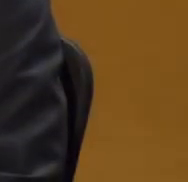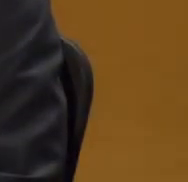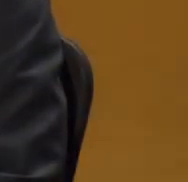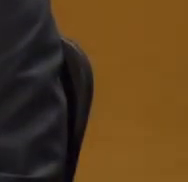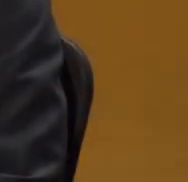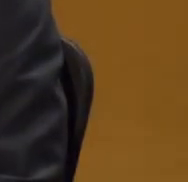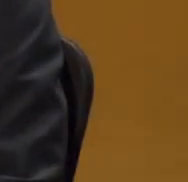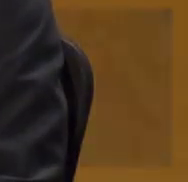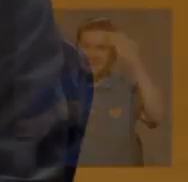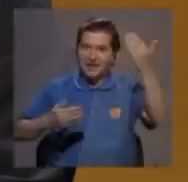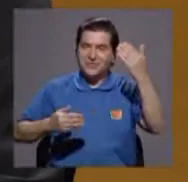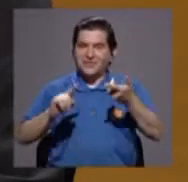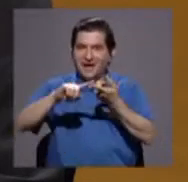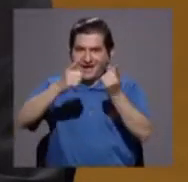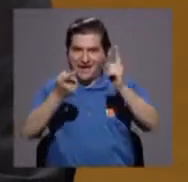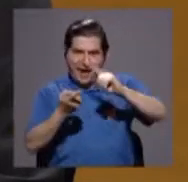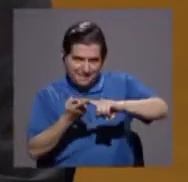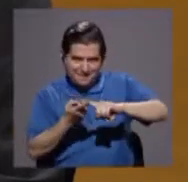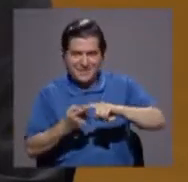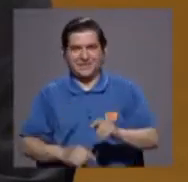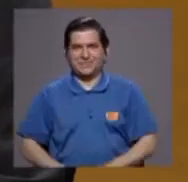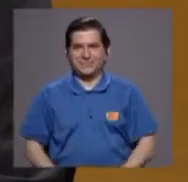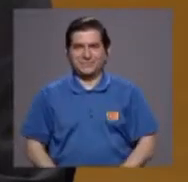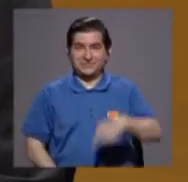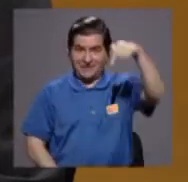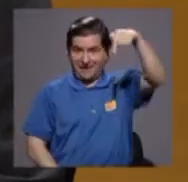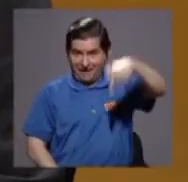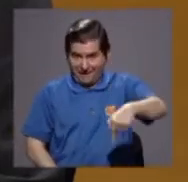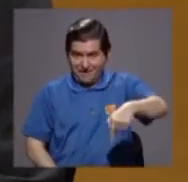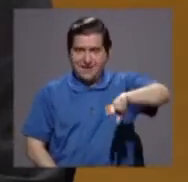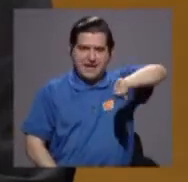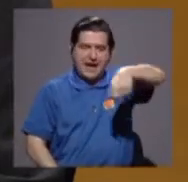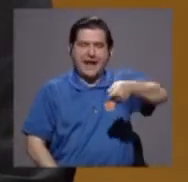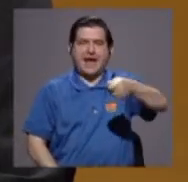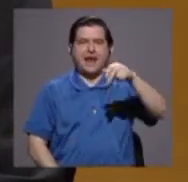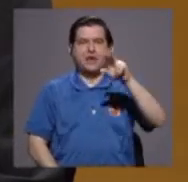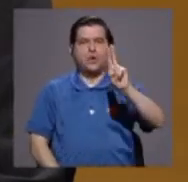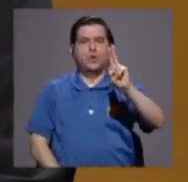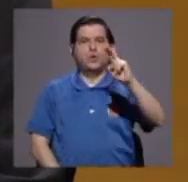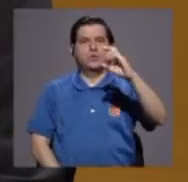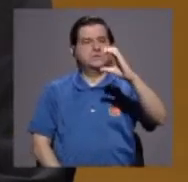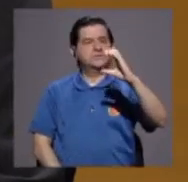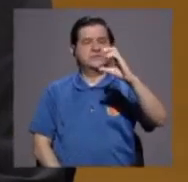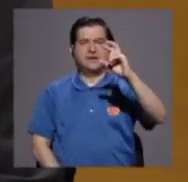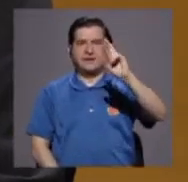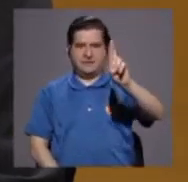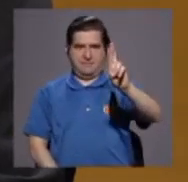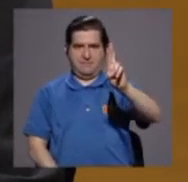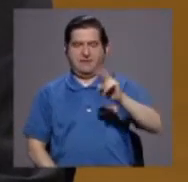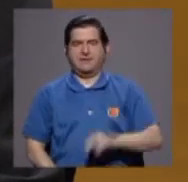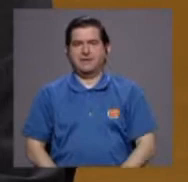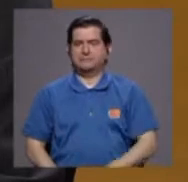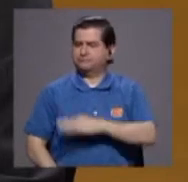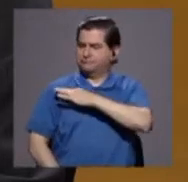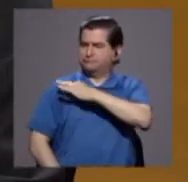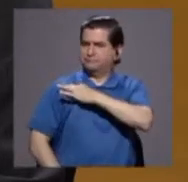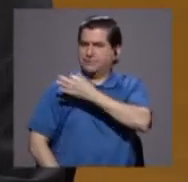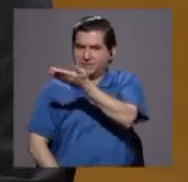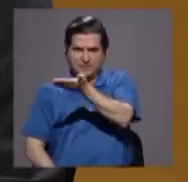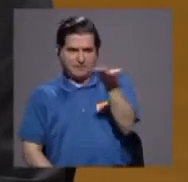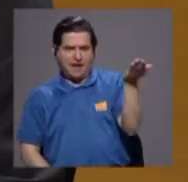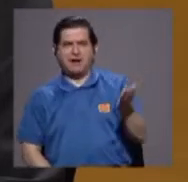Los saludamos, amigas y amigos, desde Canal UCR y les invitamos a